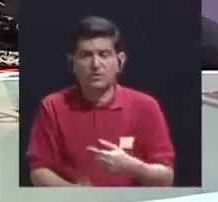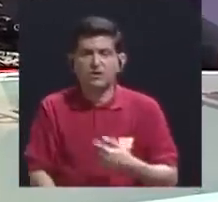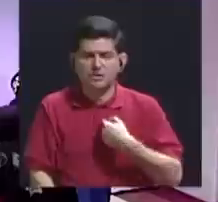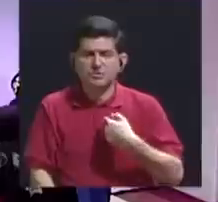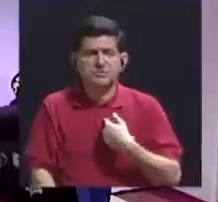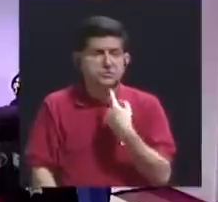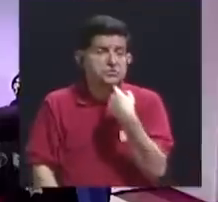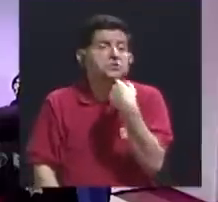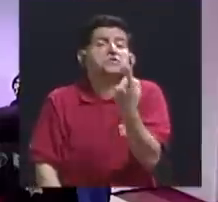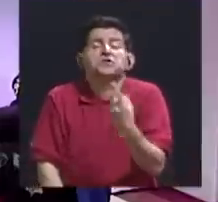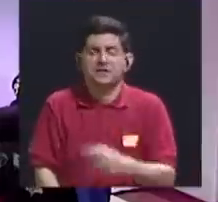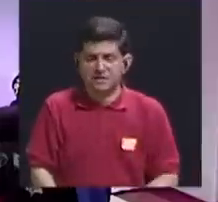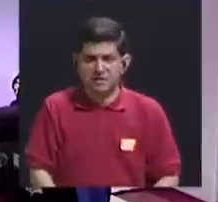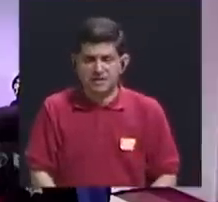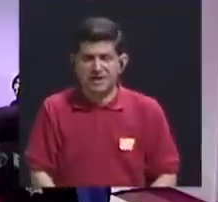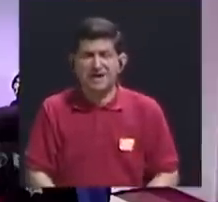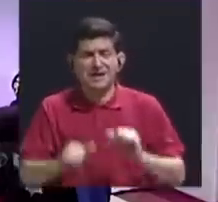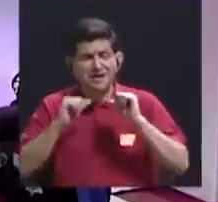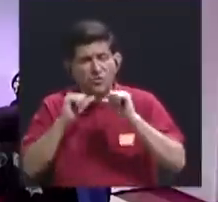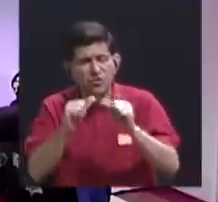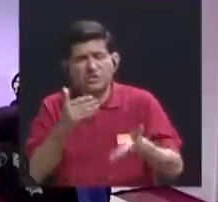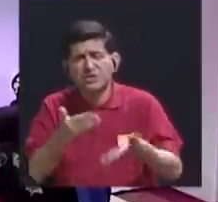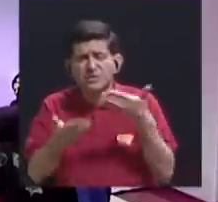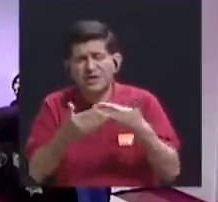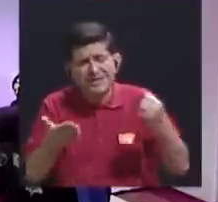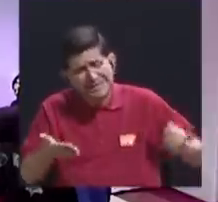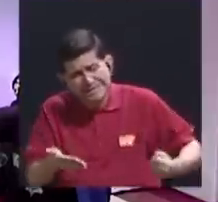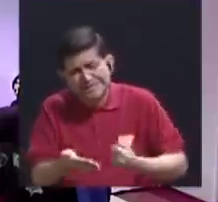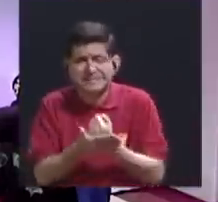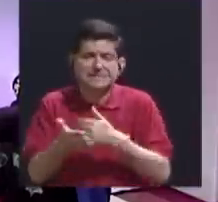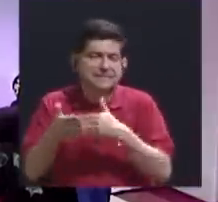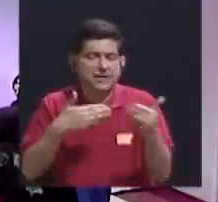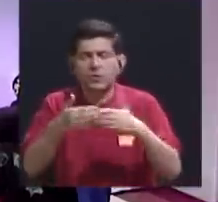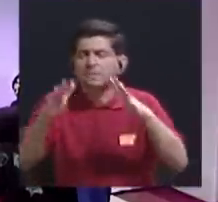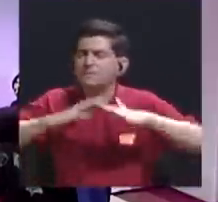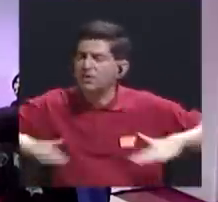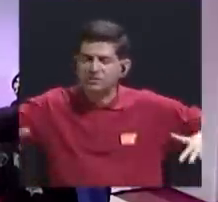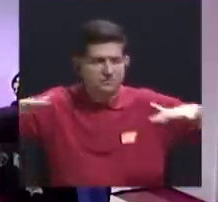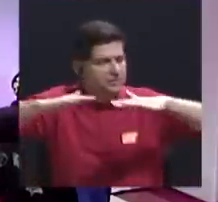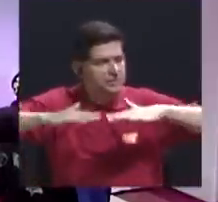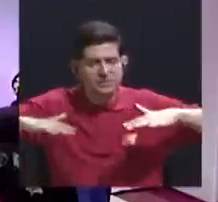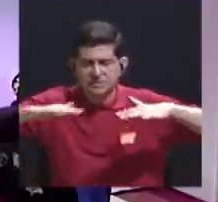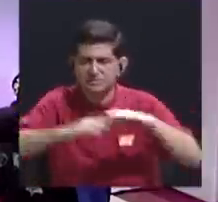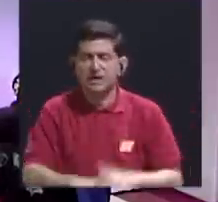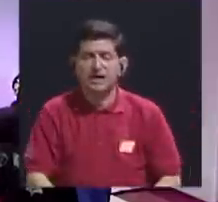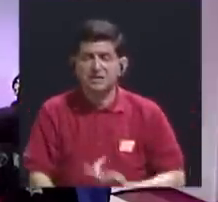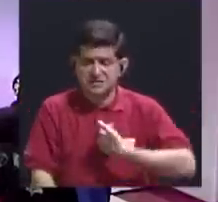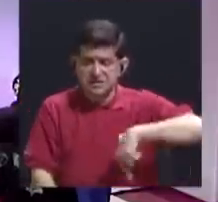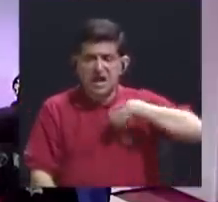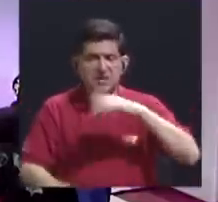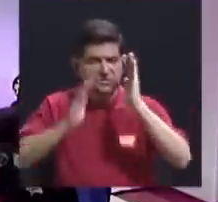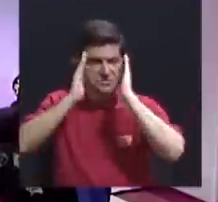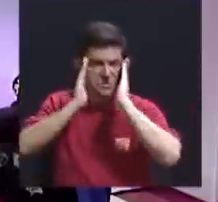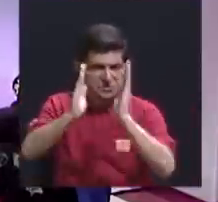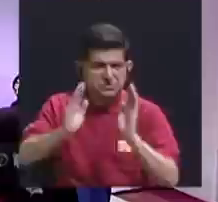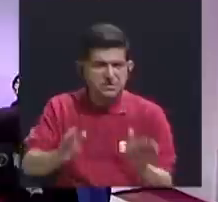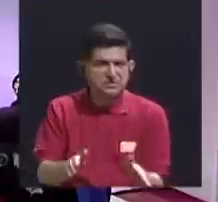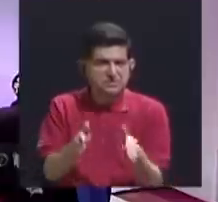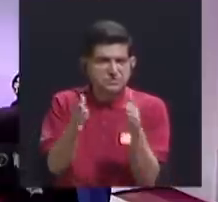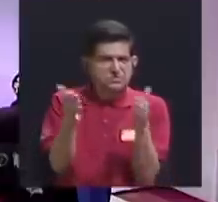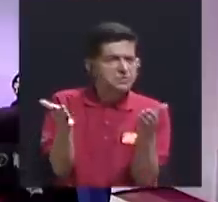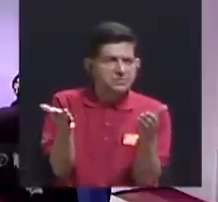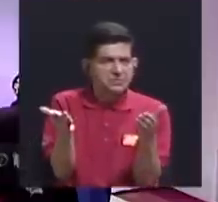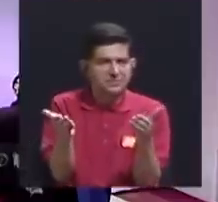yo me atrevería a decir que todavía casi desgraciadamente en cualquier ámbito se nos trata un poco